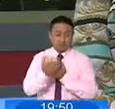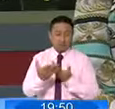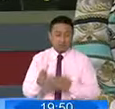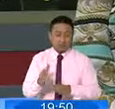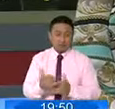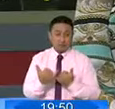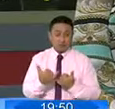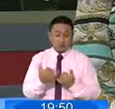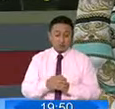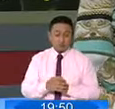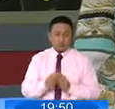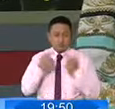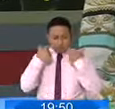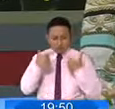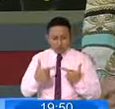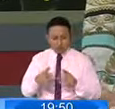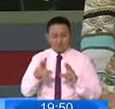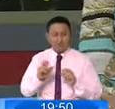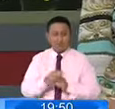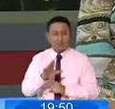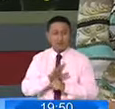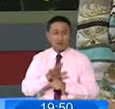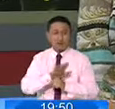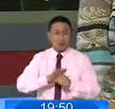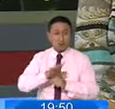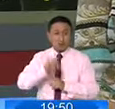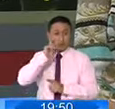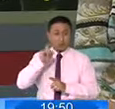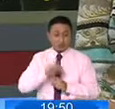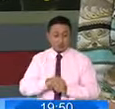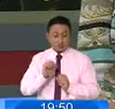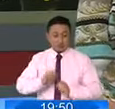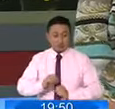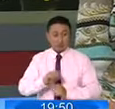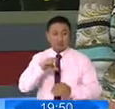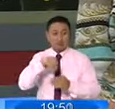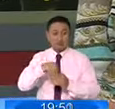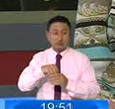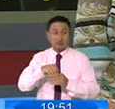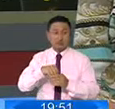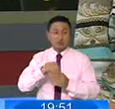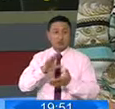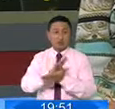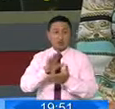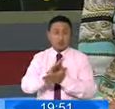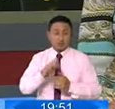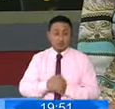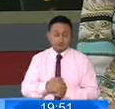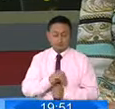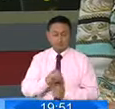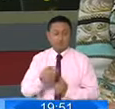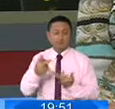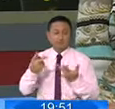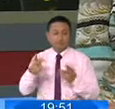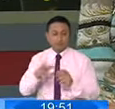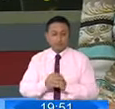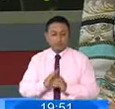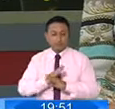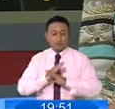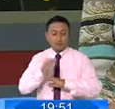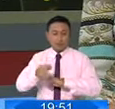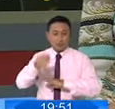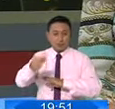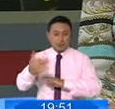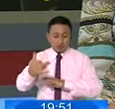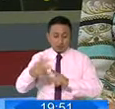dando seguimiento permanente a los casos de abuso sexual registrados en las instituciones educativas. Por su parte, también la Defensoría del